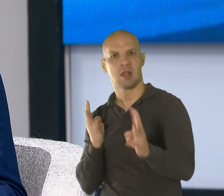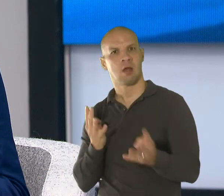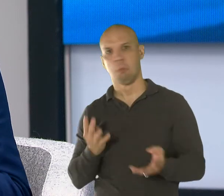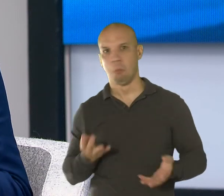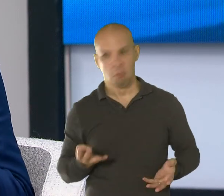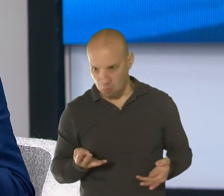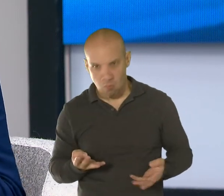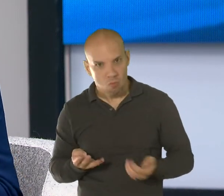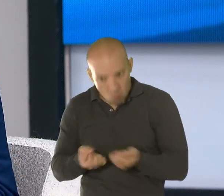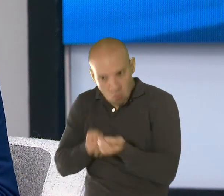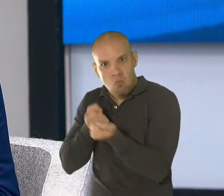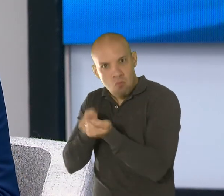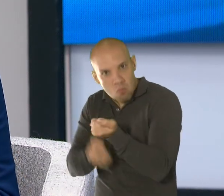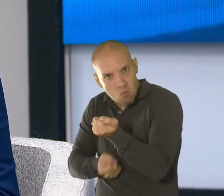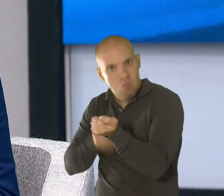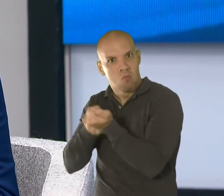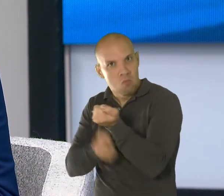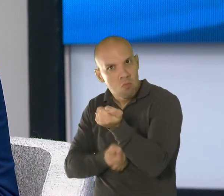darle